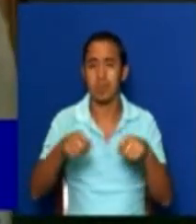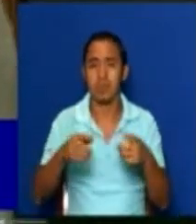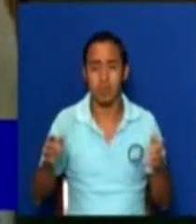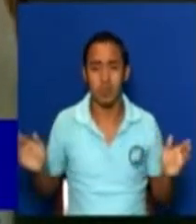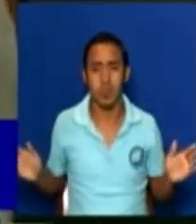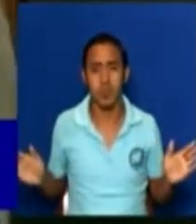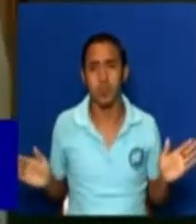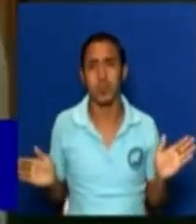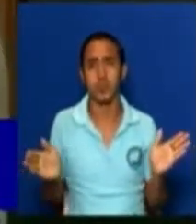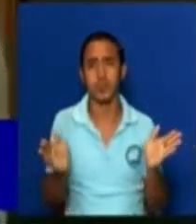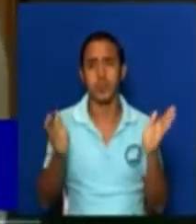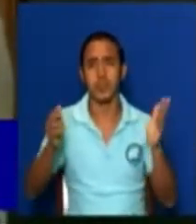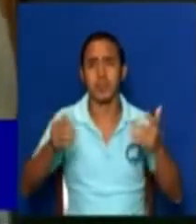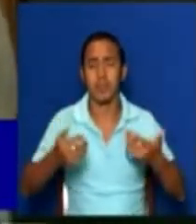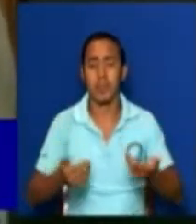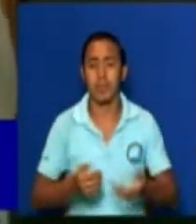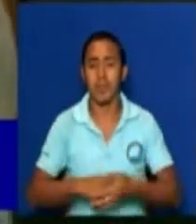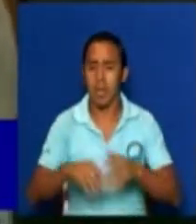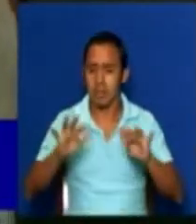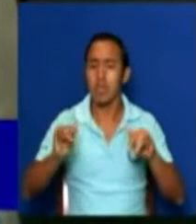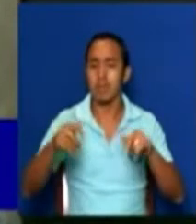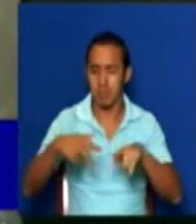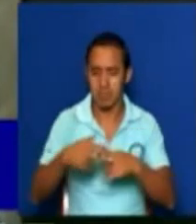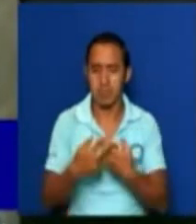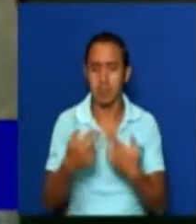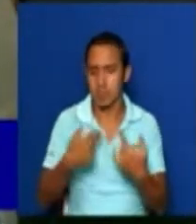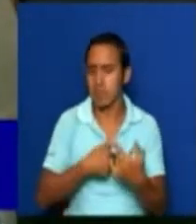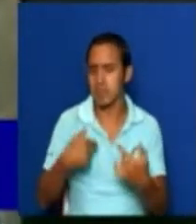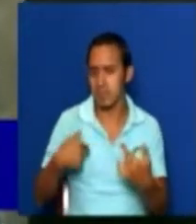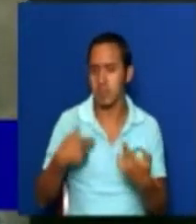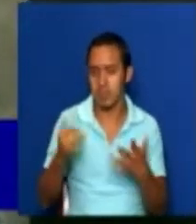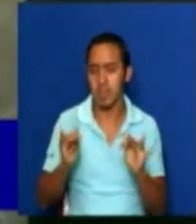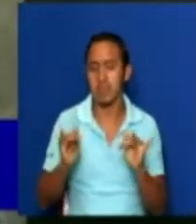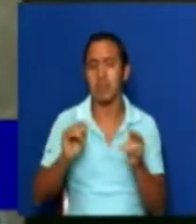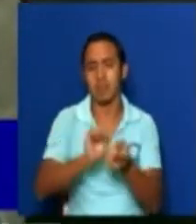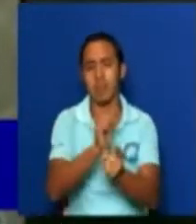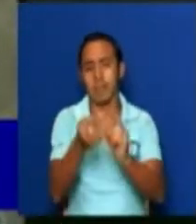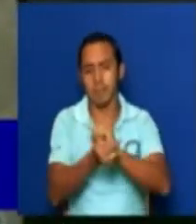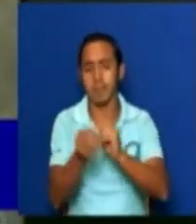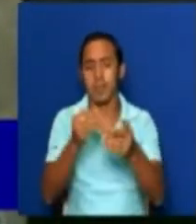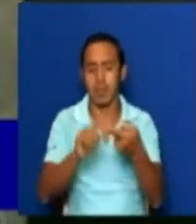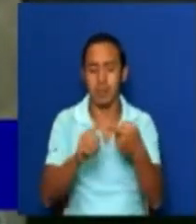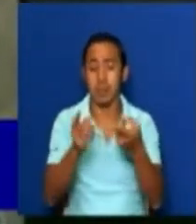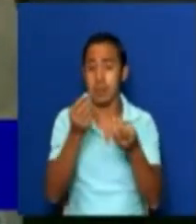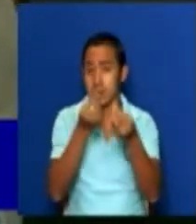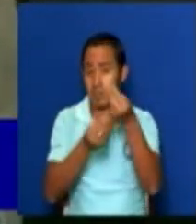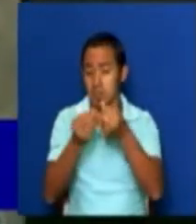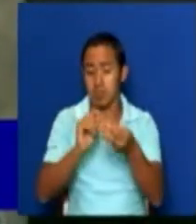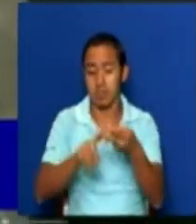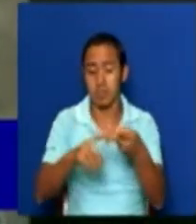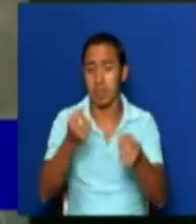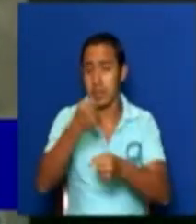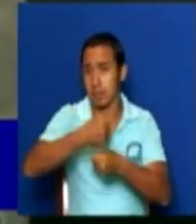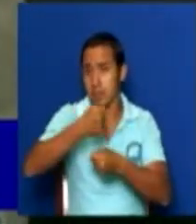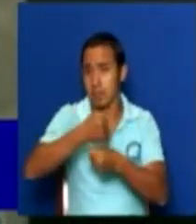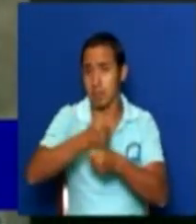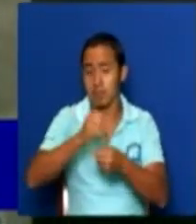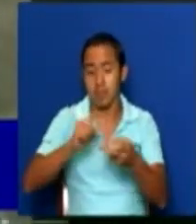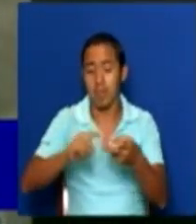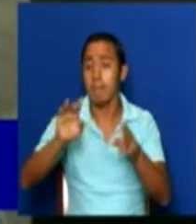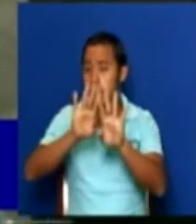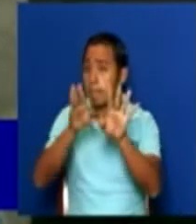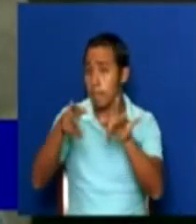impulsar, para seguir impulsando, porque ya lo estamos haciendo, transformaciones económicas, laborales, para las